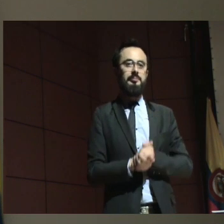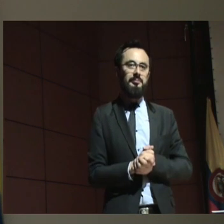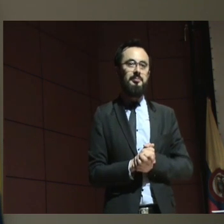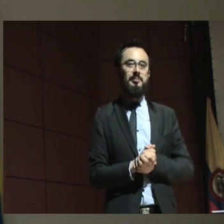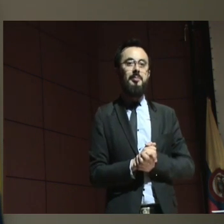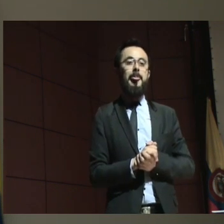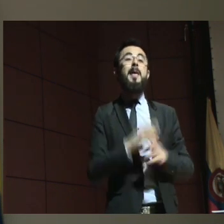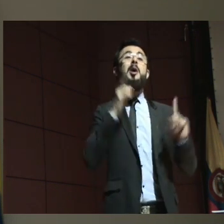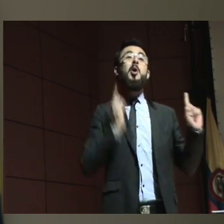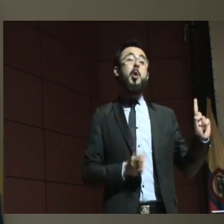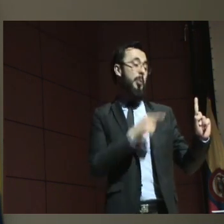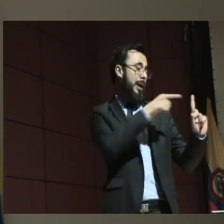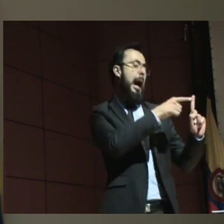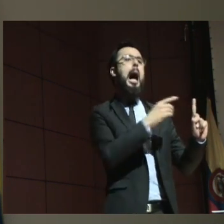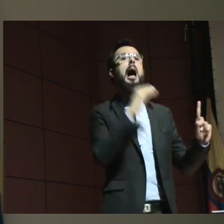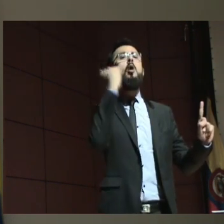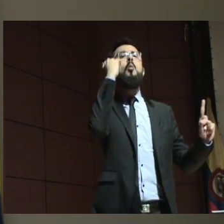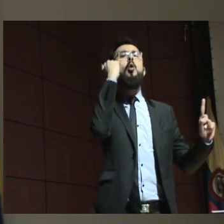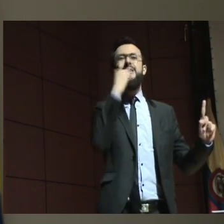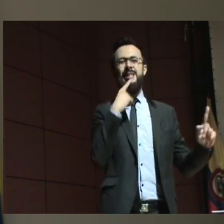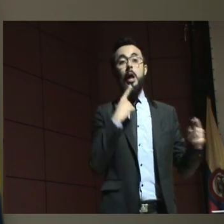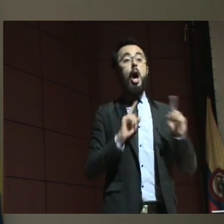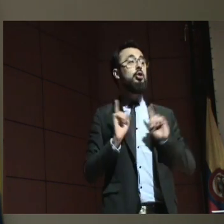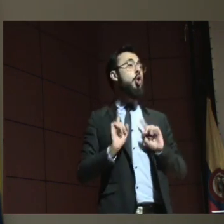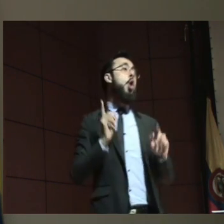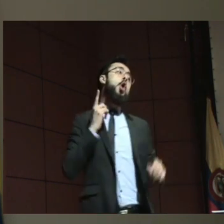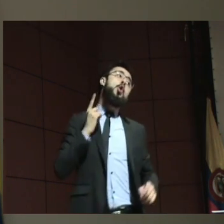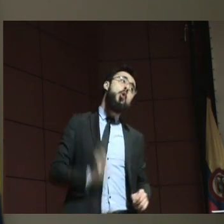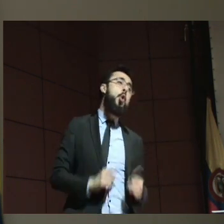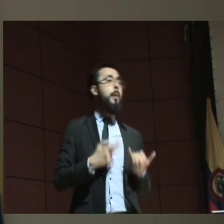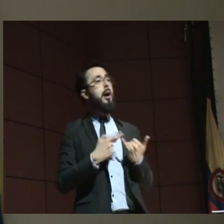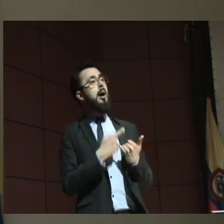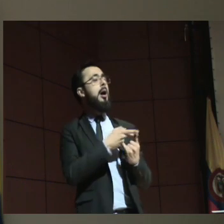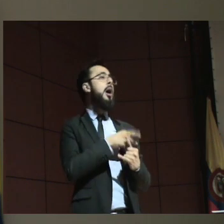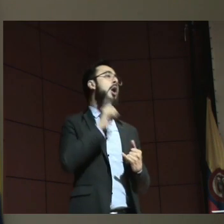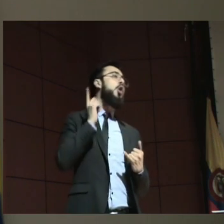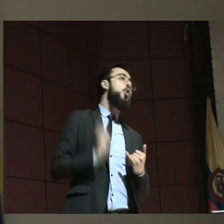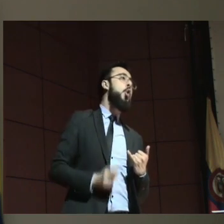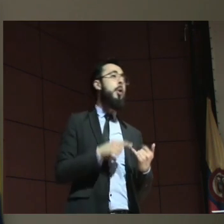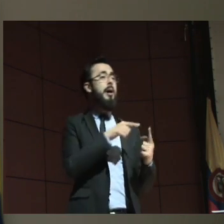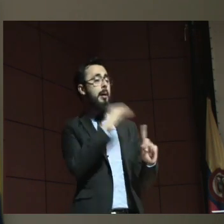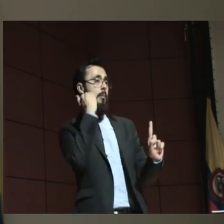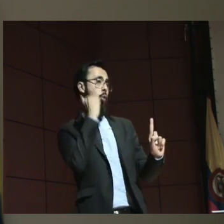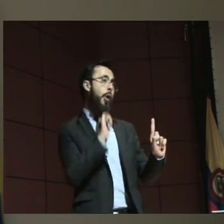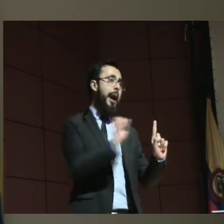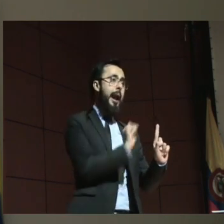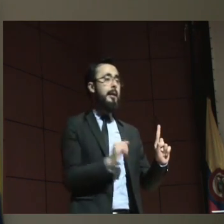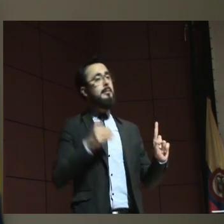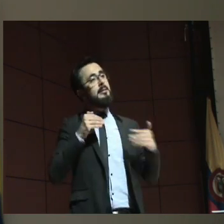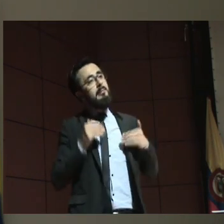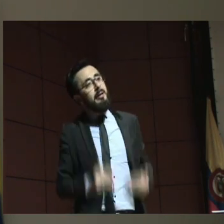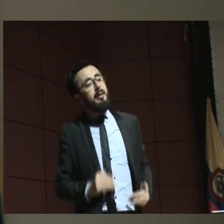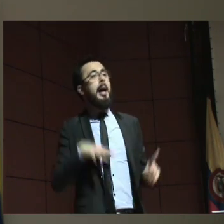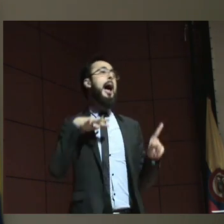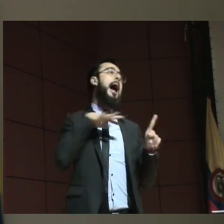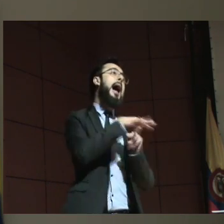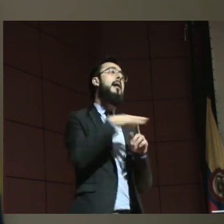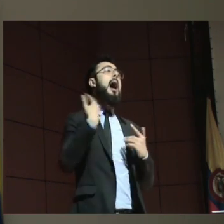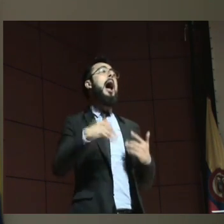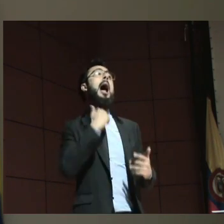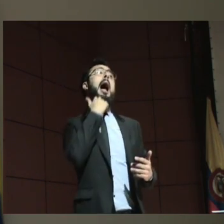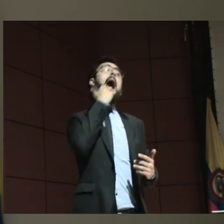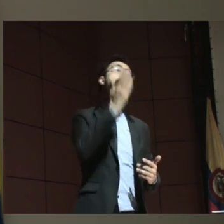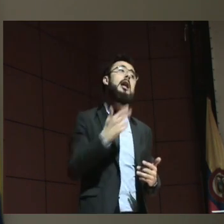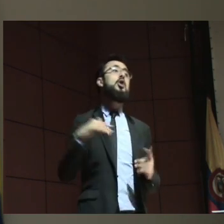vulnerables a la violencia sexual. Eso es lo mismo, es el mismo argumento que tanta indignación causó en el caso de